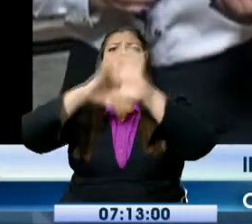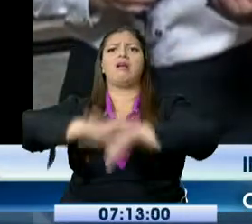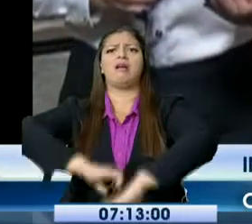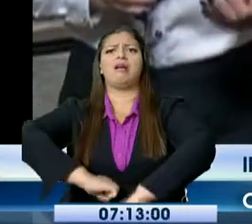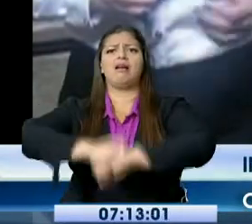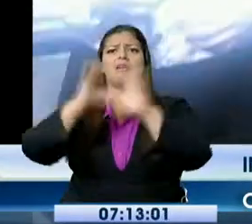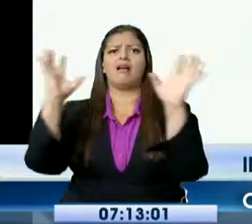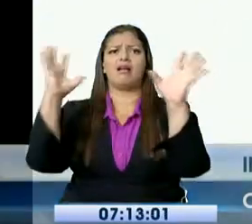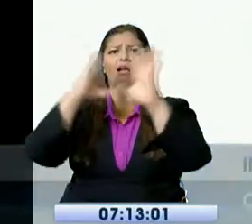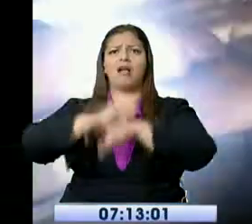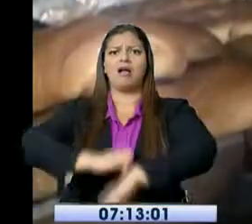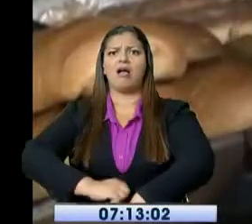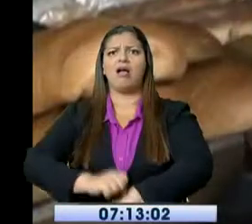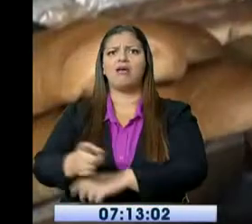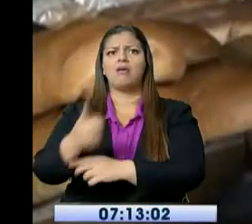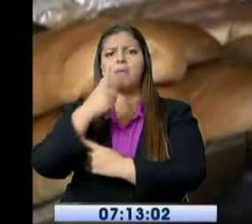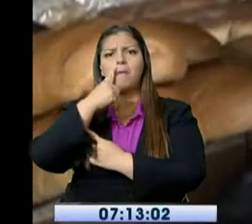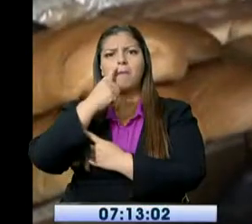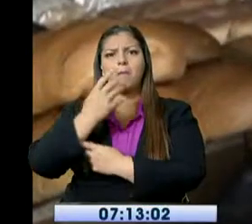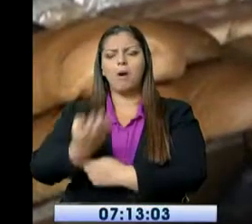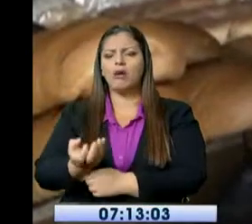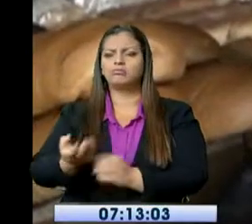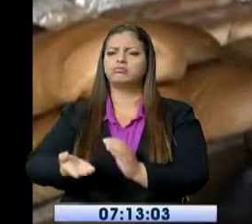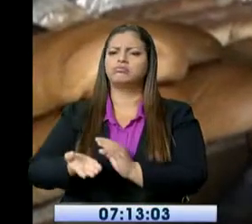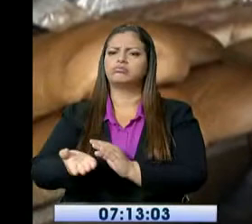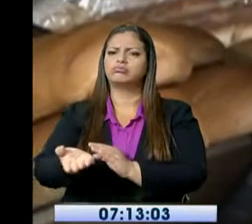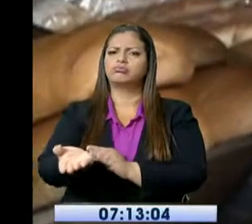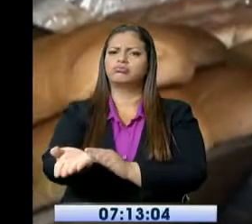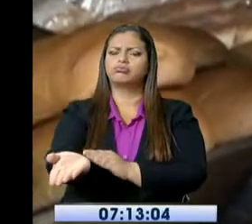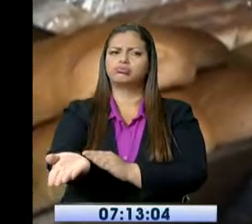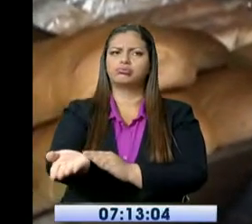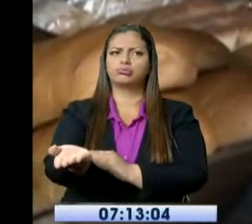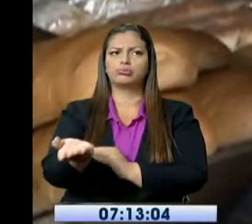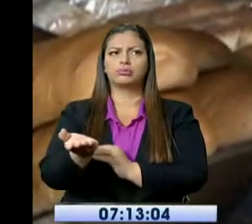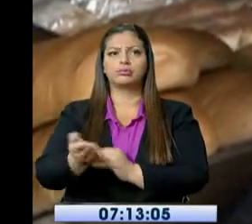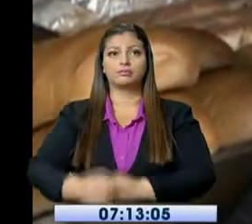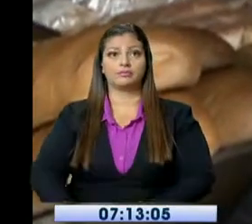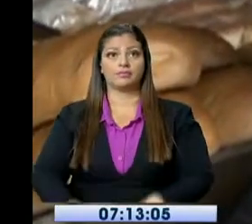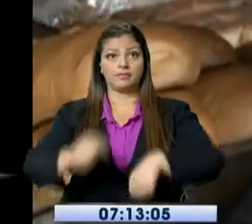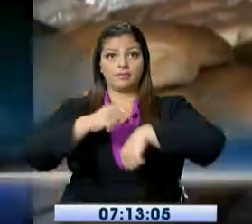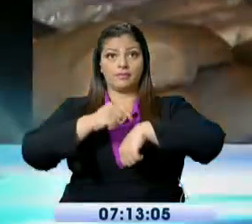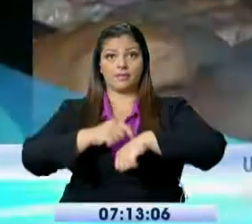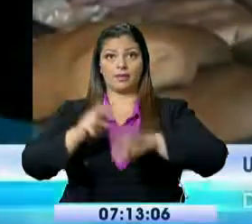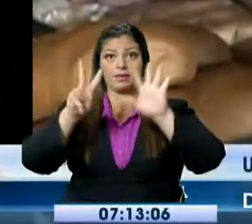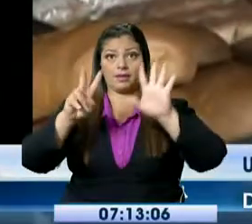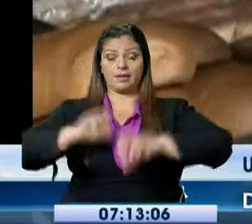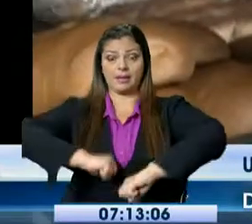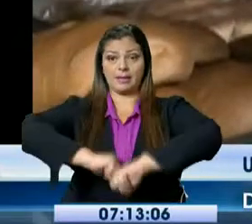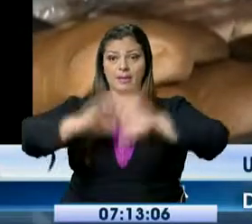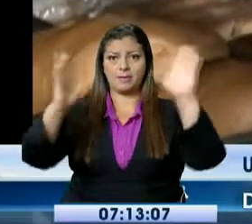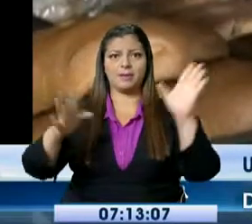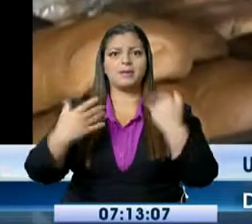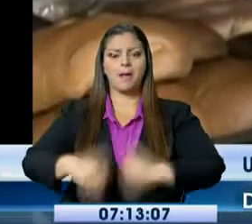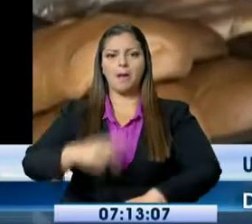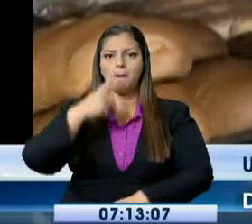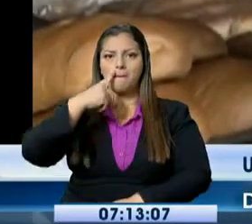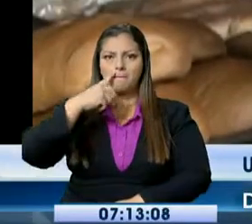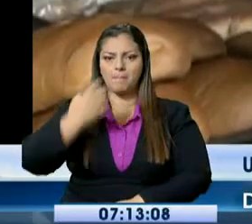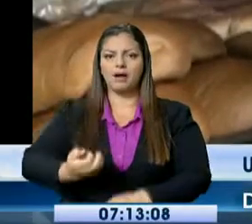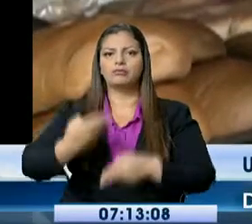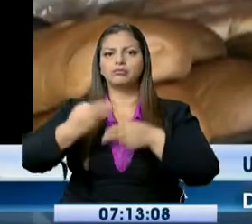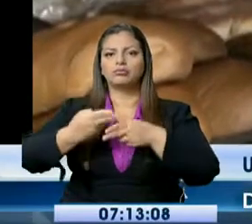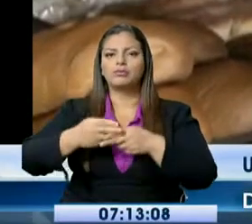tan agradable. Aquí encuentran desde las 7 de la mañana enrollado y ahí